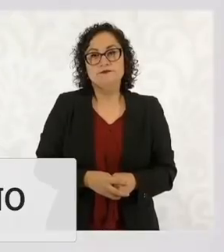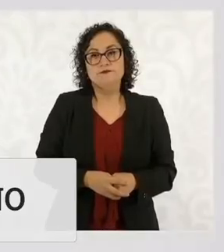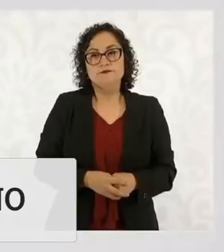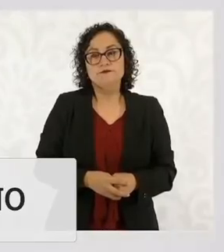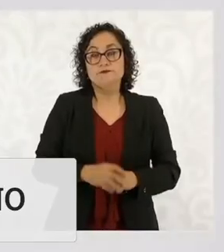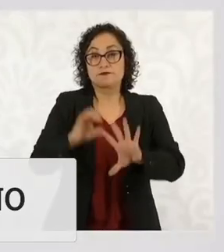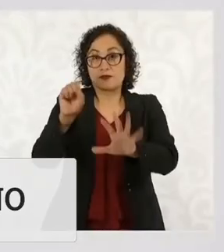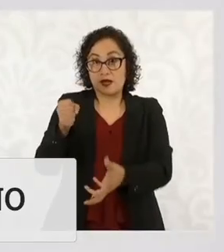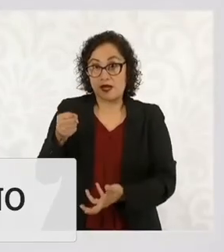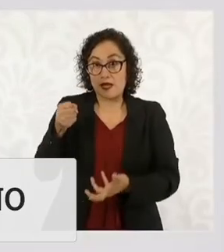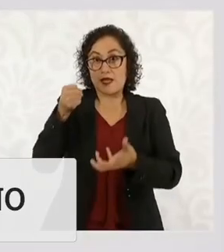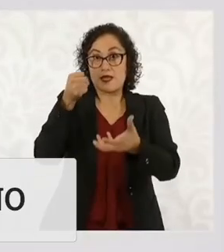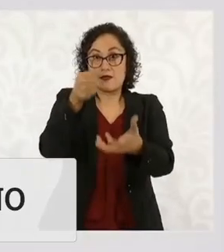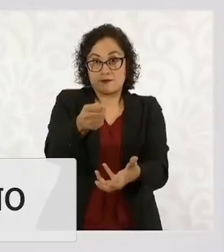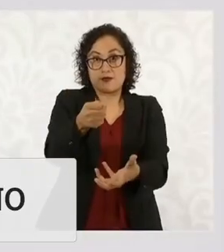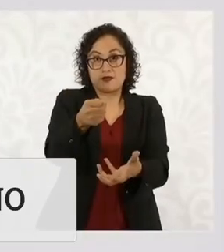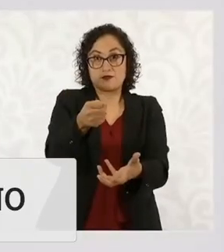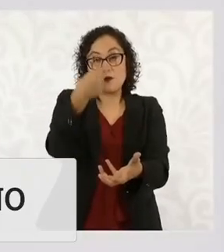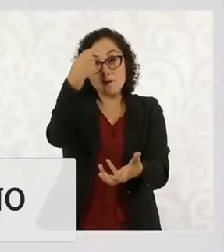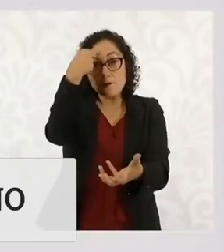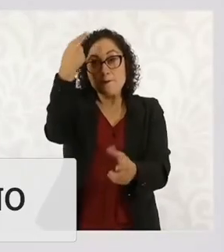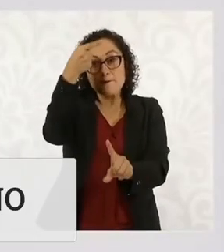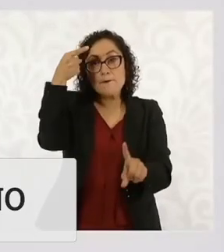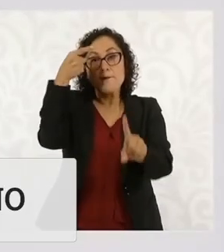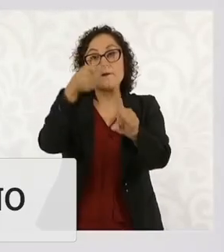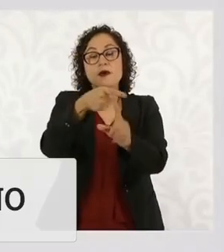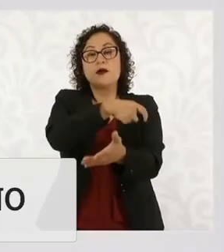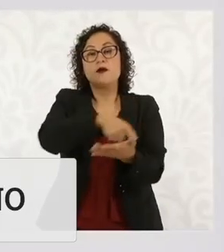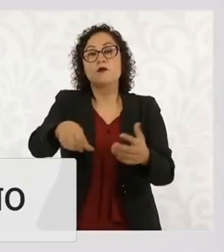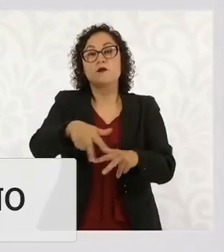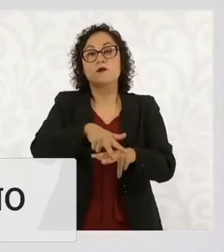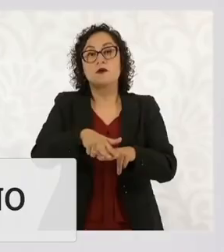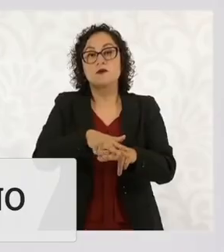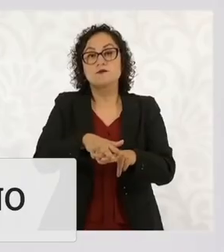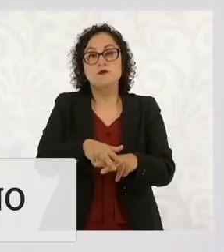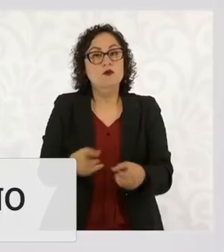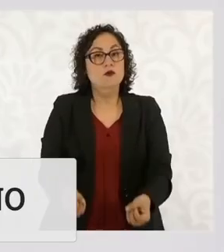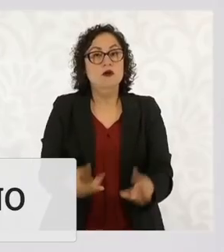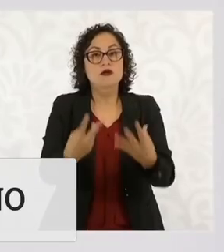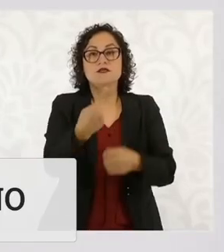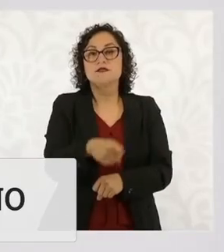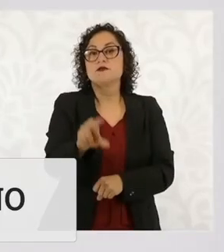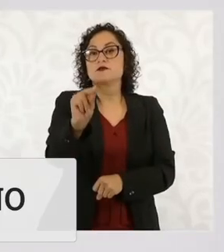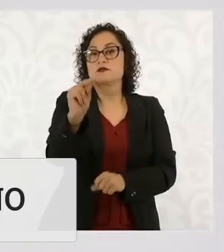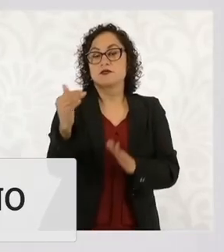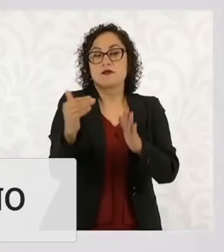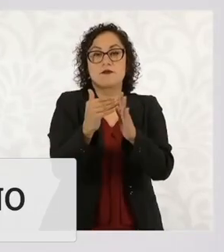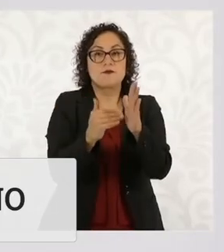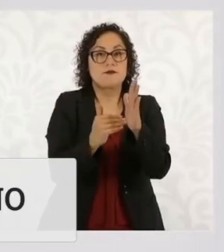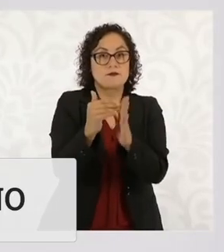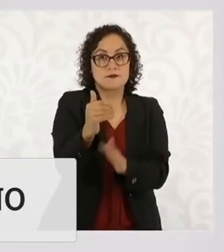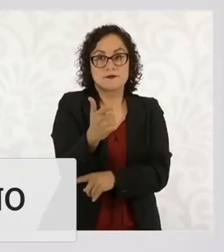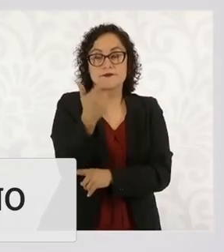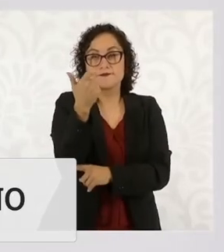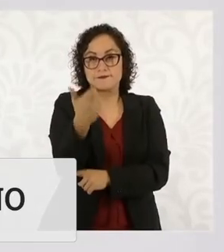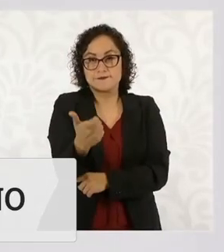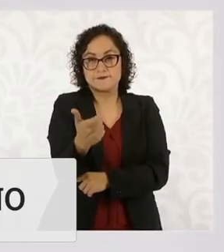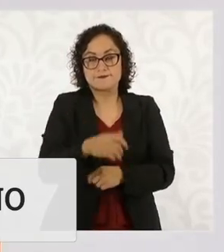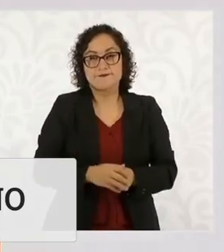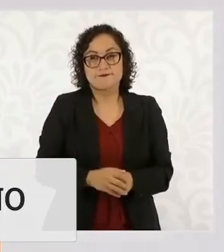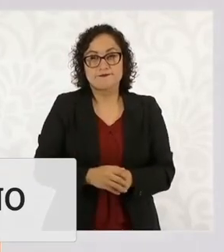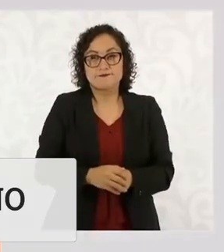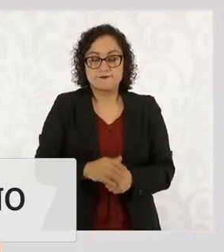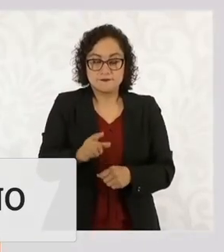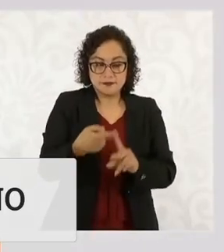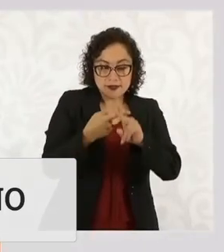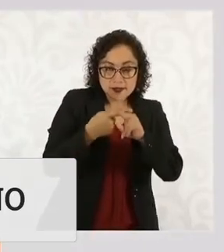La inversión en trenes para 2025 asciende a 180,000 millones de pesos. En los